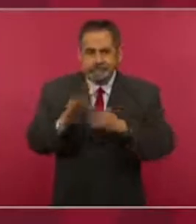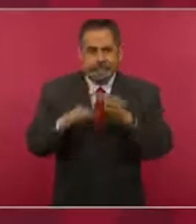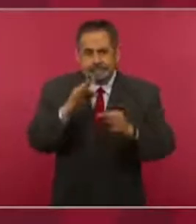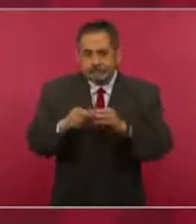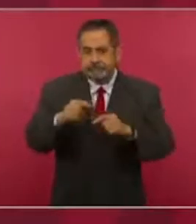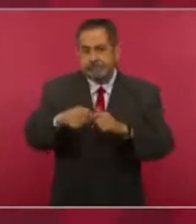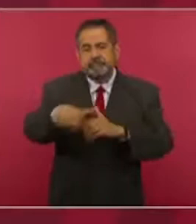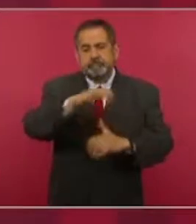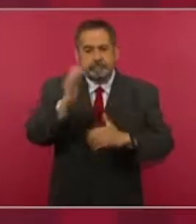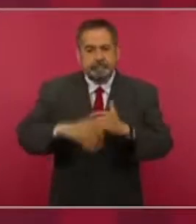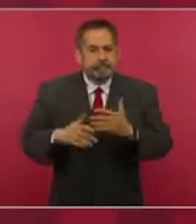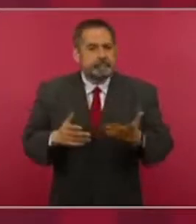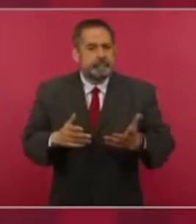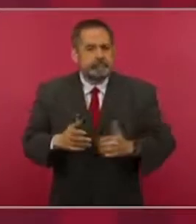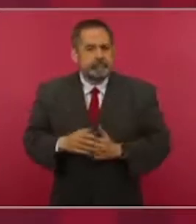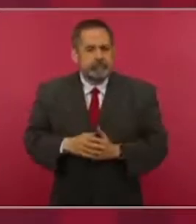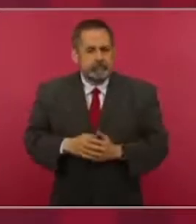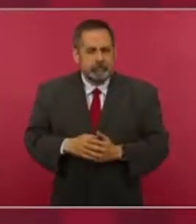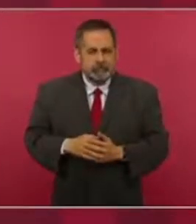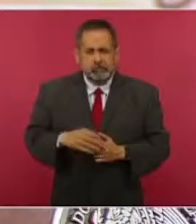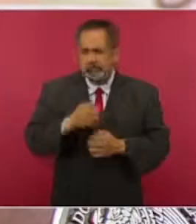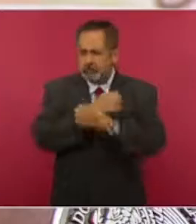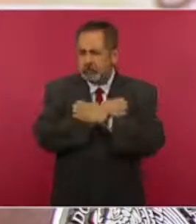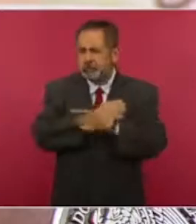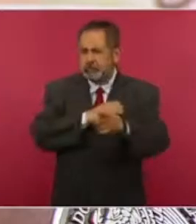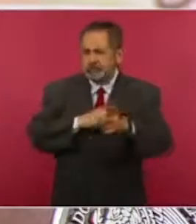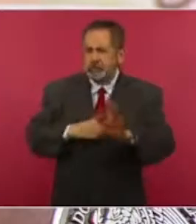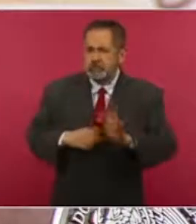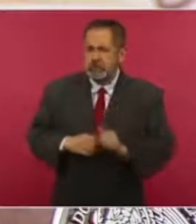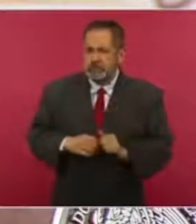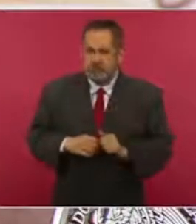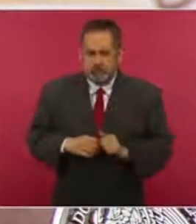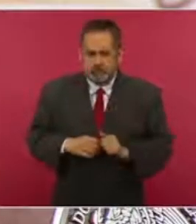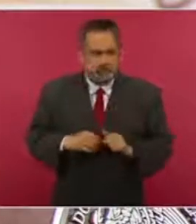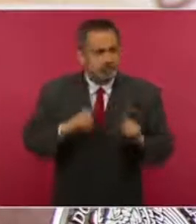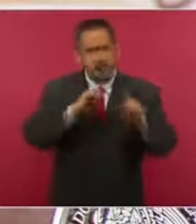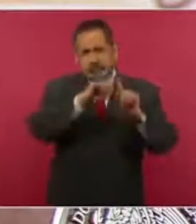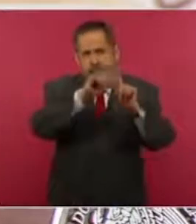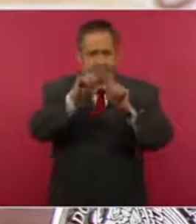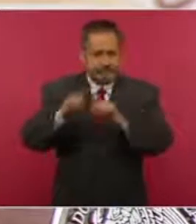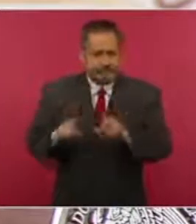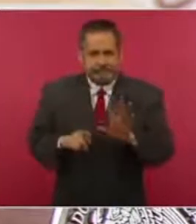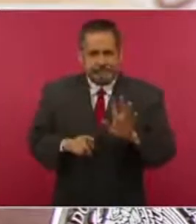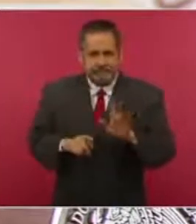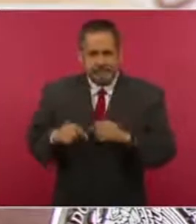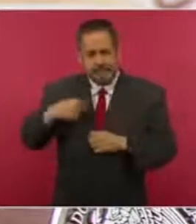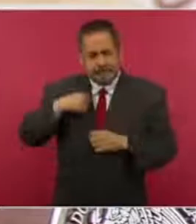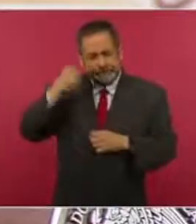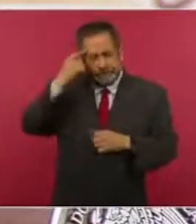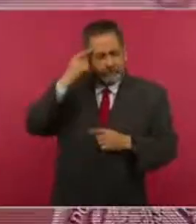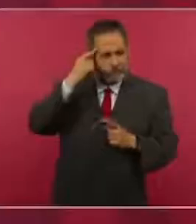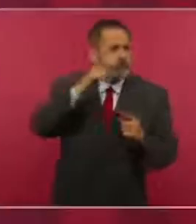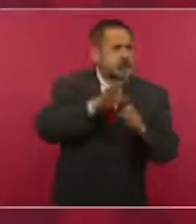terminar. En el caso de educación y en todo, he buscado